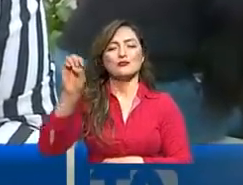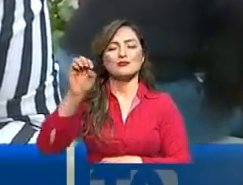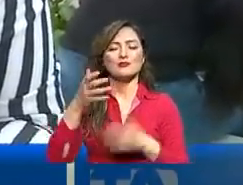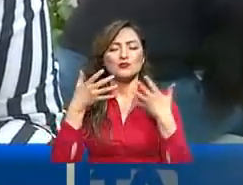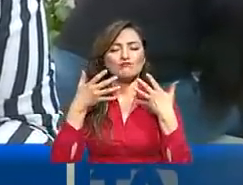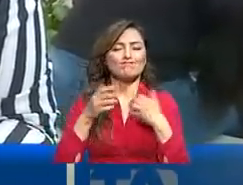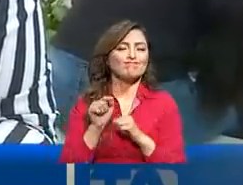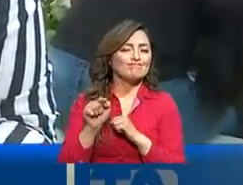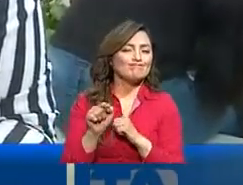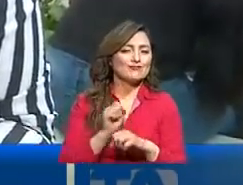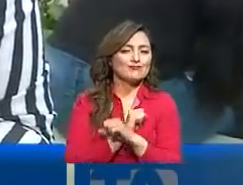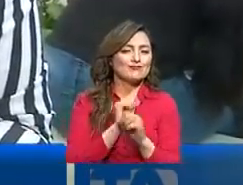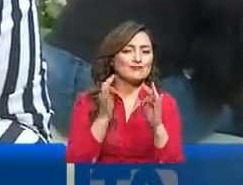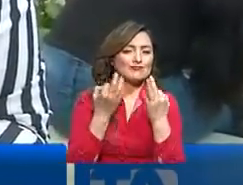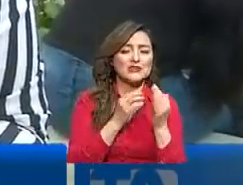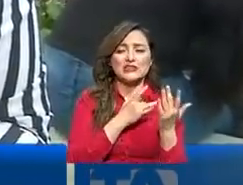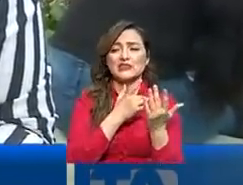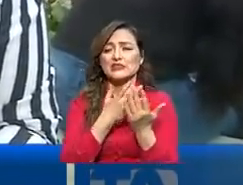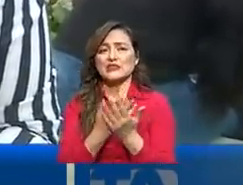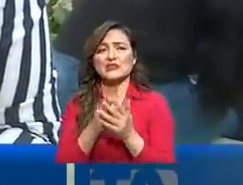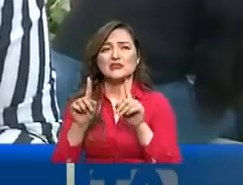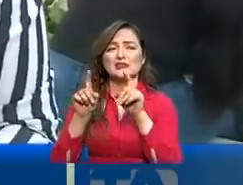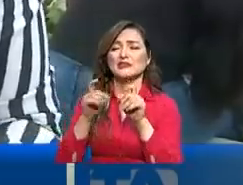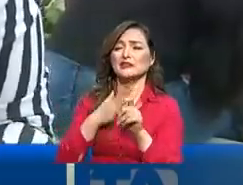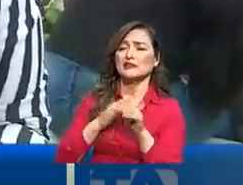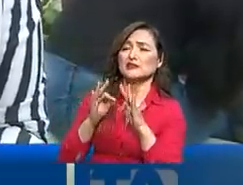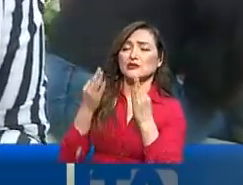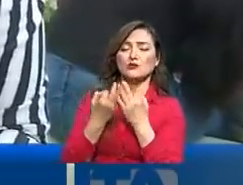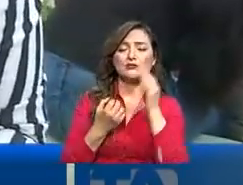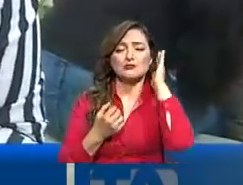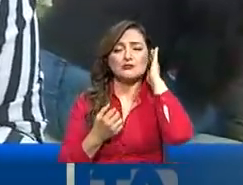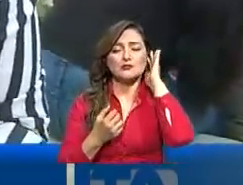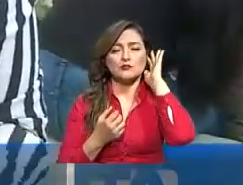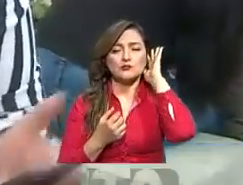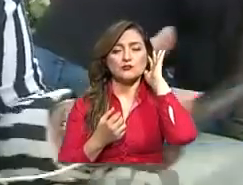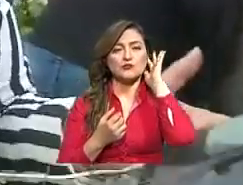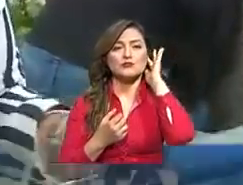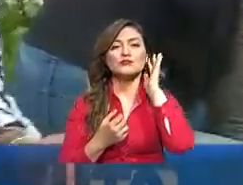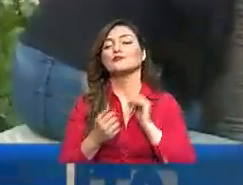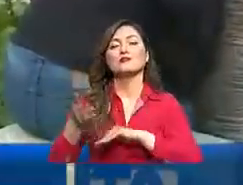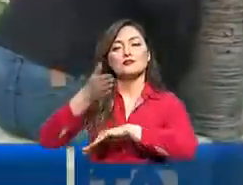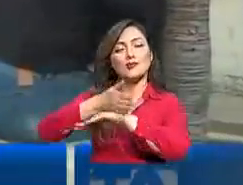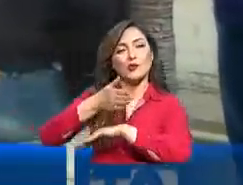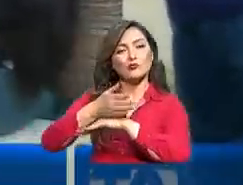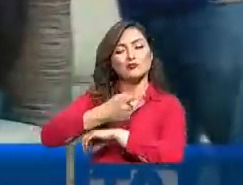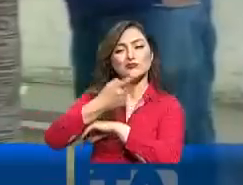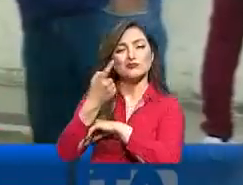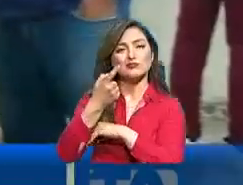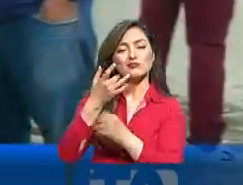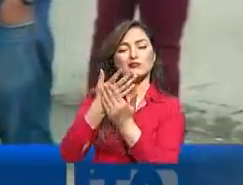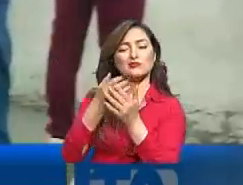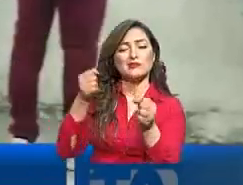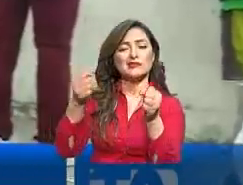donde esta mañana continúan llegando familiares a preguntar por sus seres queridos. Cabe mencionar que el día de ayer hasta el laboratorio, aquí llegó